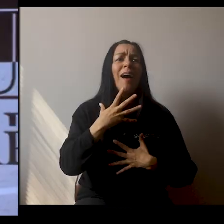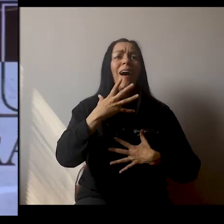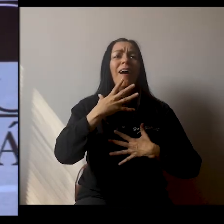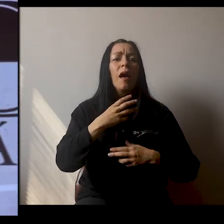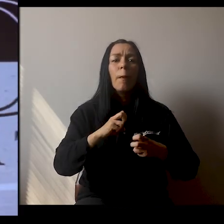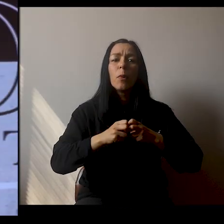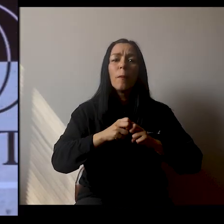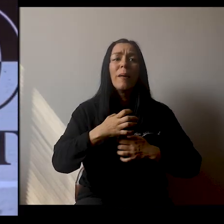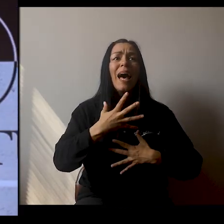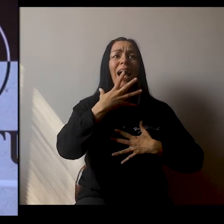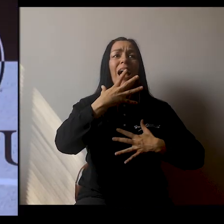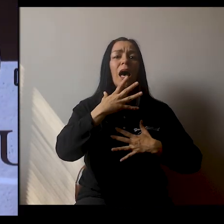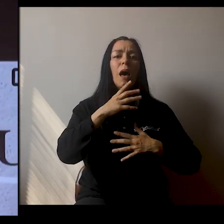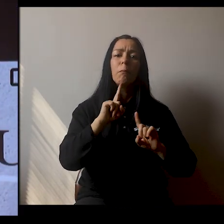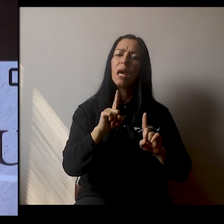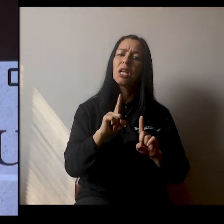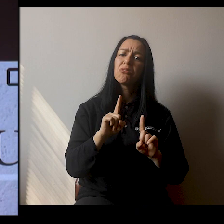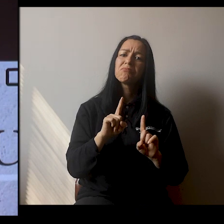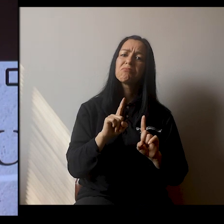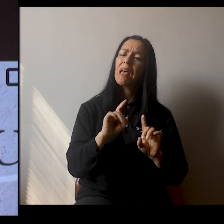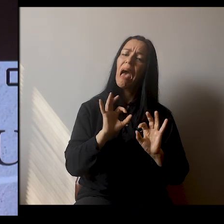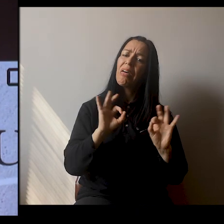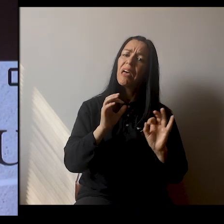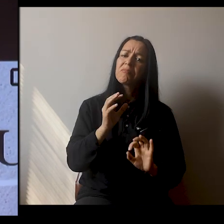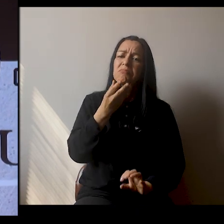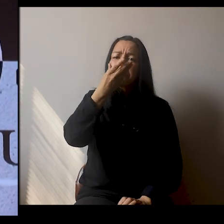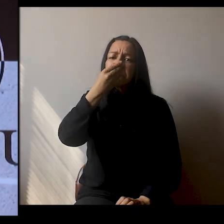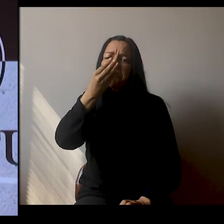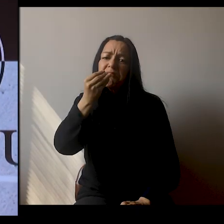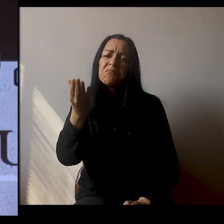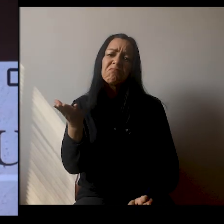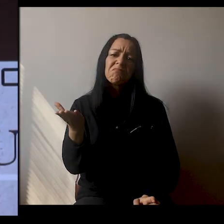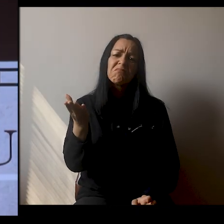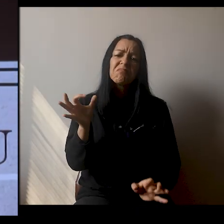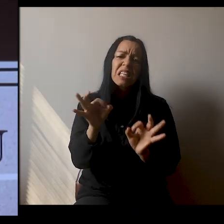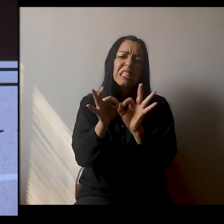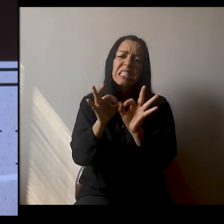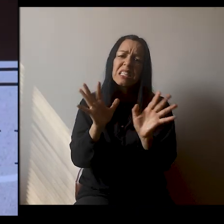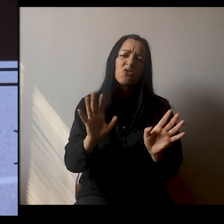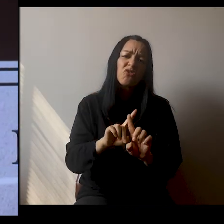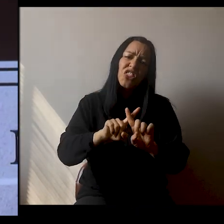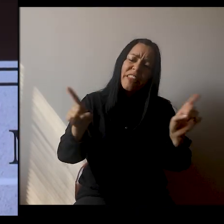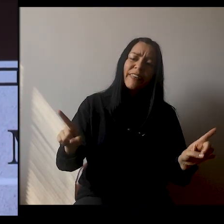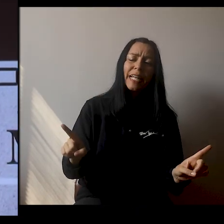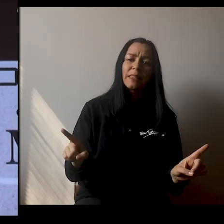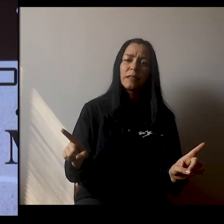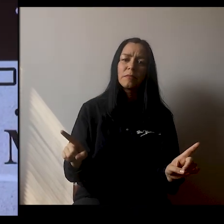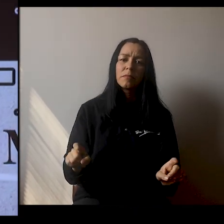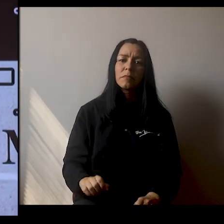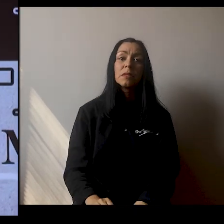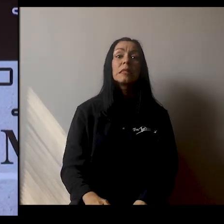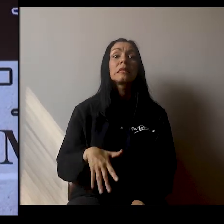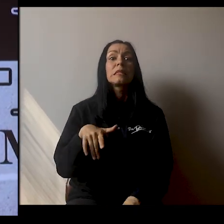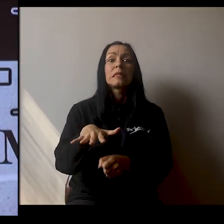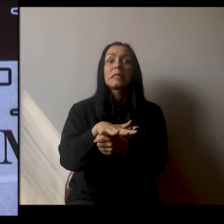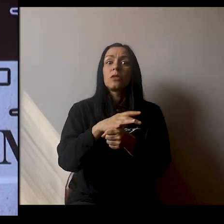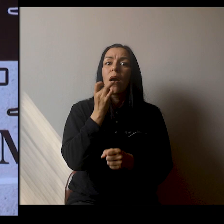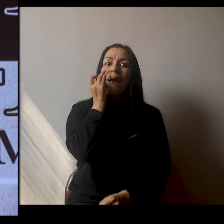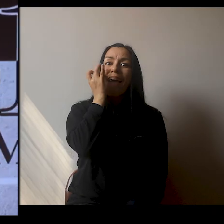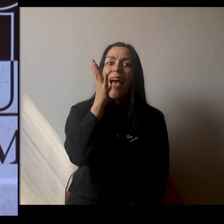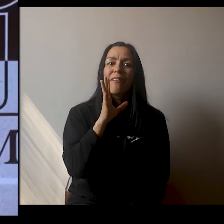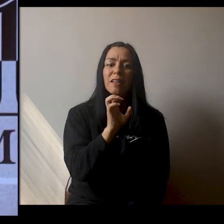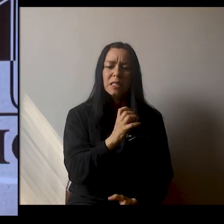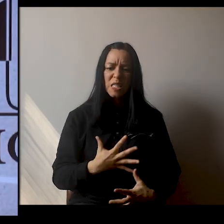tengo dificultad para respirar, pero si no, es simplemente una gripa o un resfriado. En casos